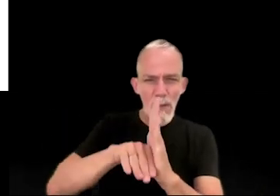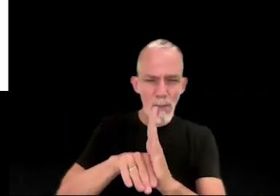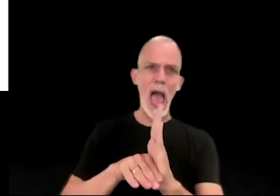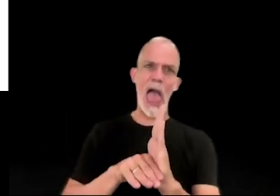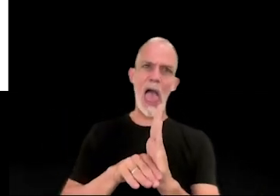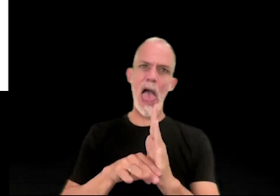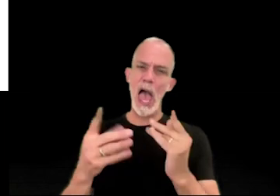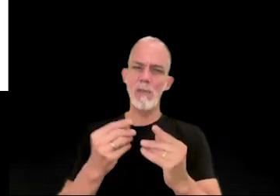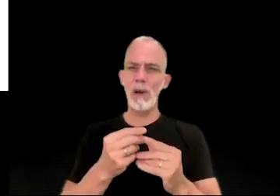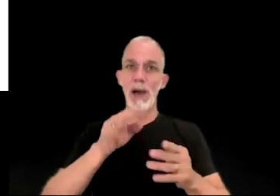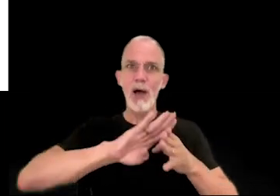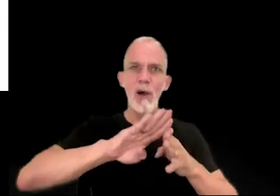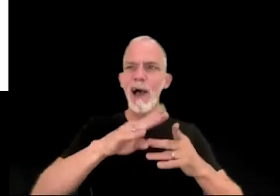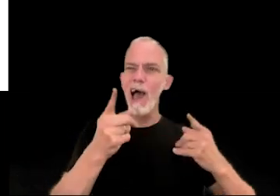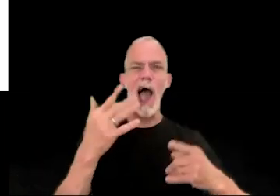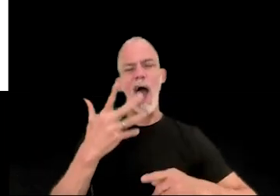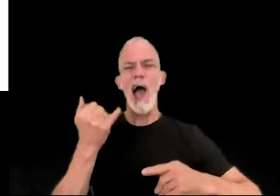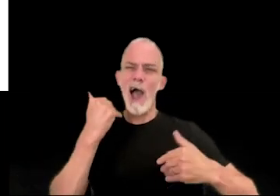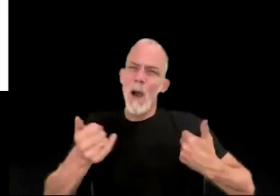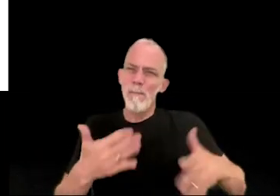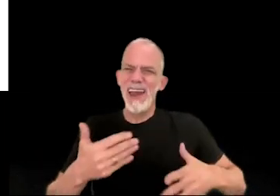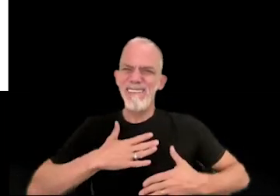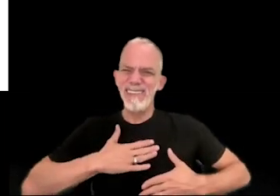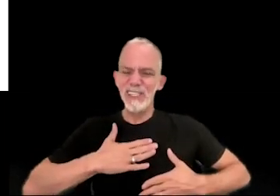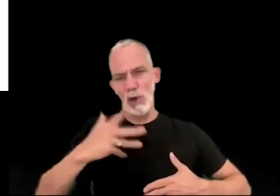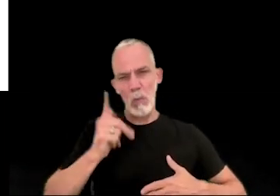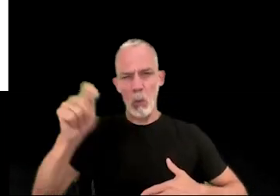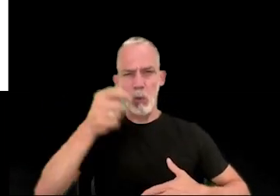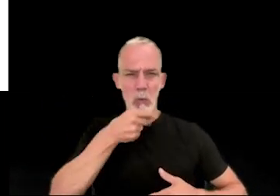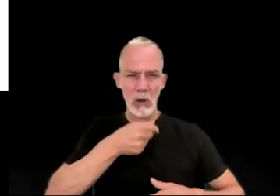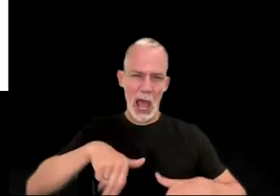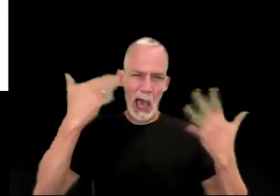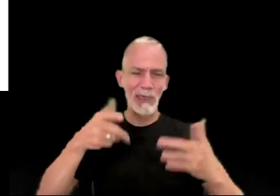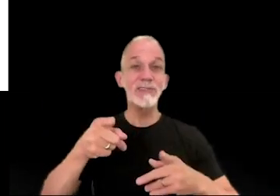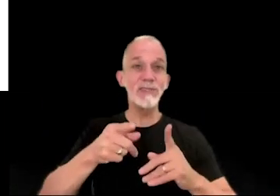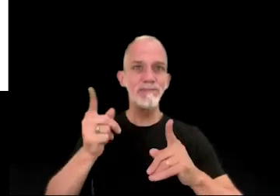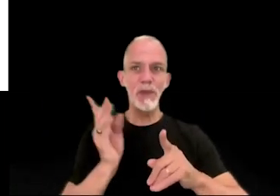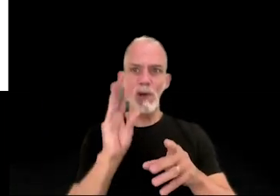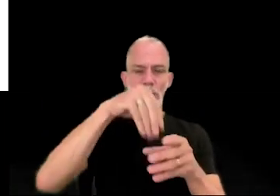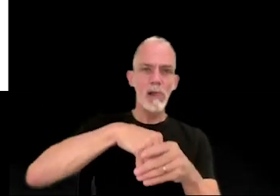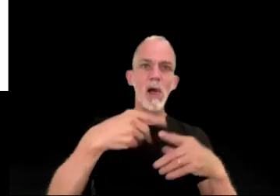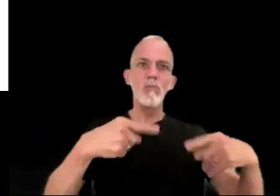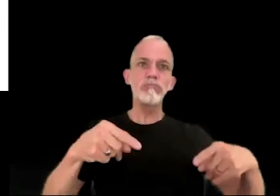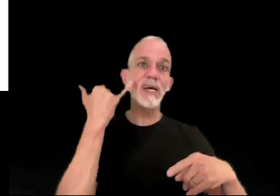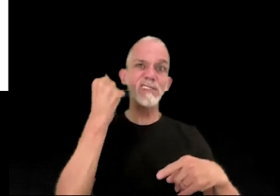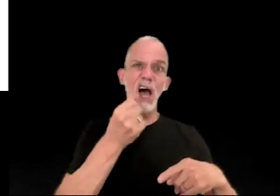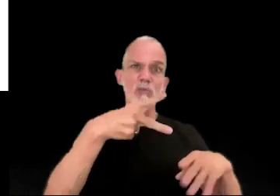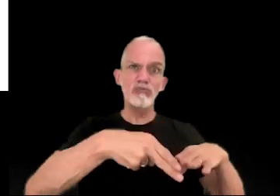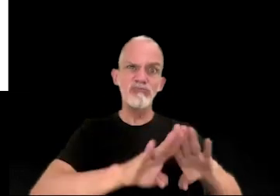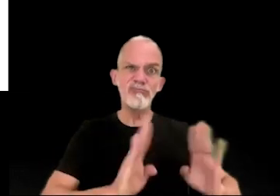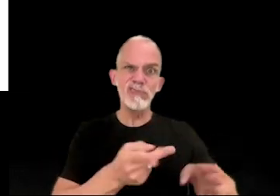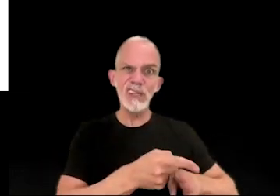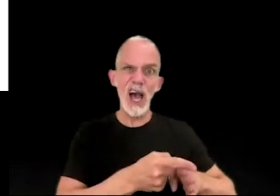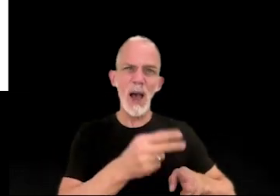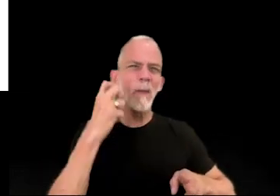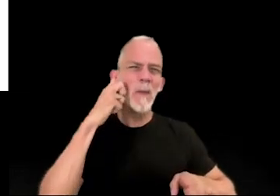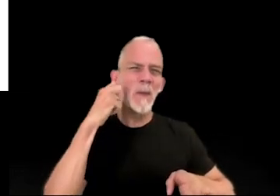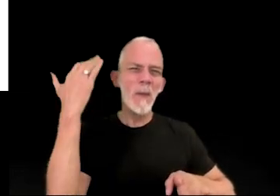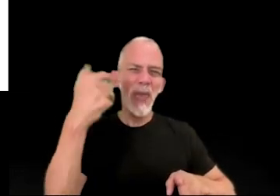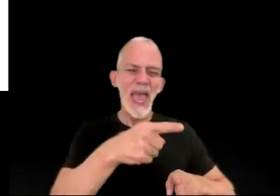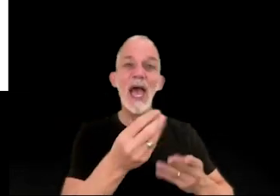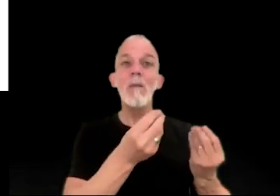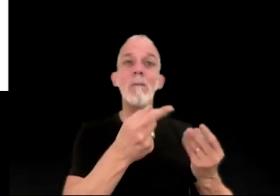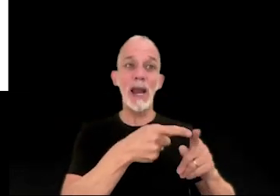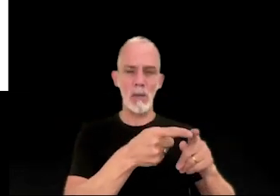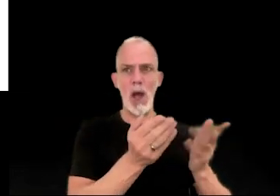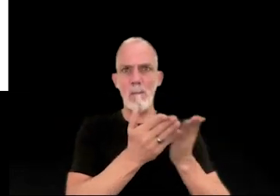de una acción penal, para obtener un beneficio en materia penal. Entonces podría incorporar una obligación prescripta, por ejemplo, para gozar de un